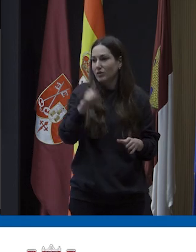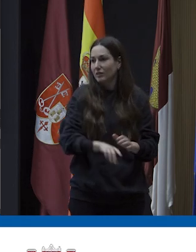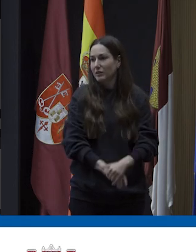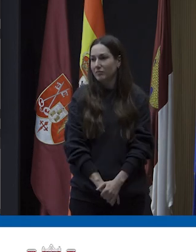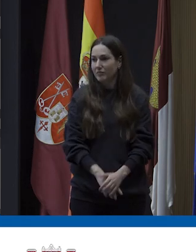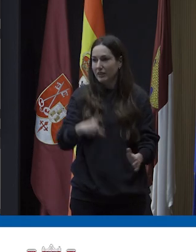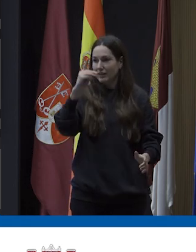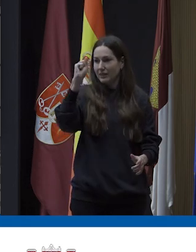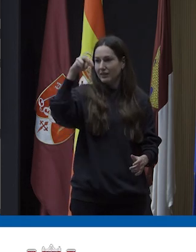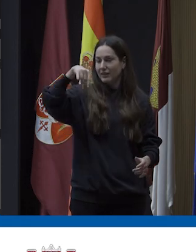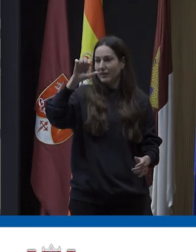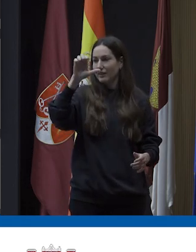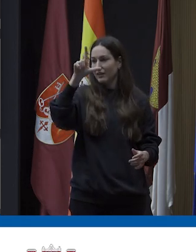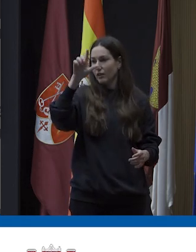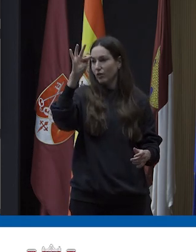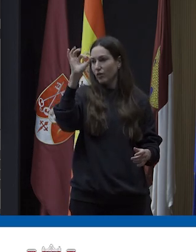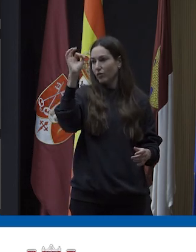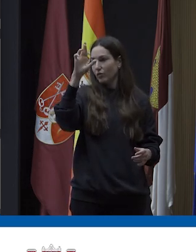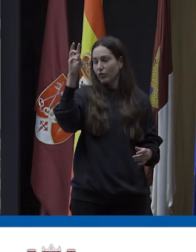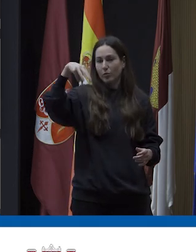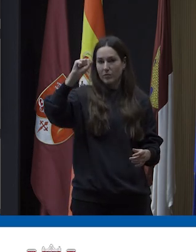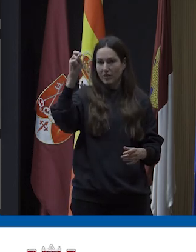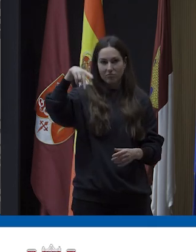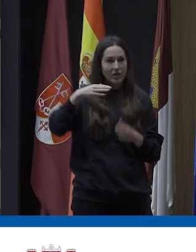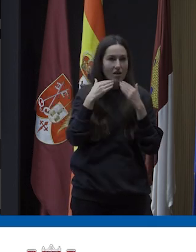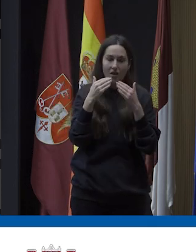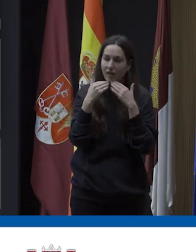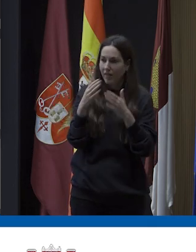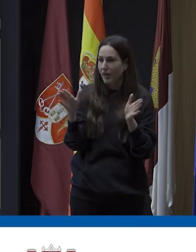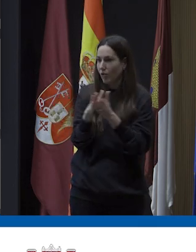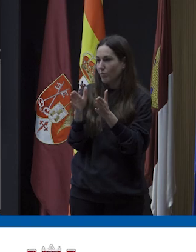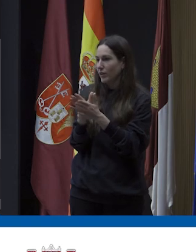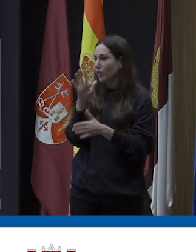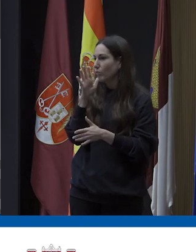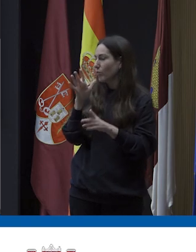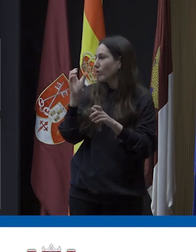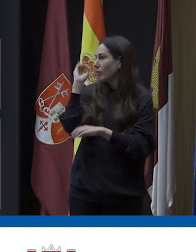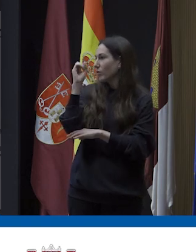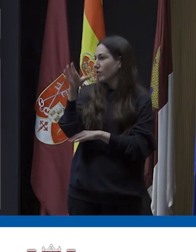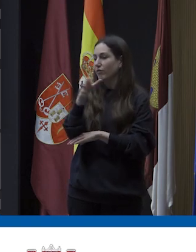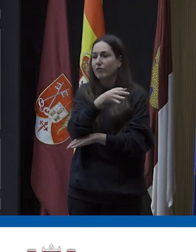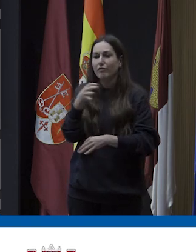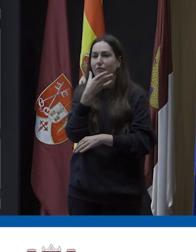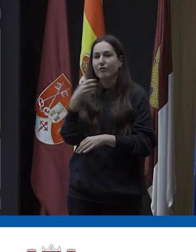Werner Forman. Muchas gracias, compañero, por tu ilustración, que es fantástica. Muchas gracias. A